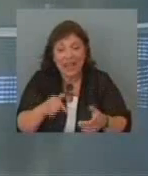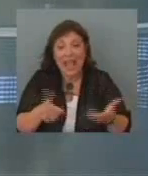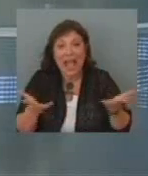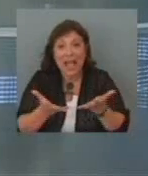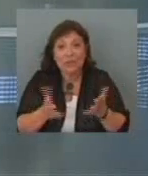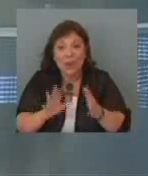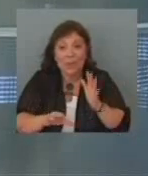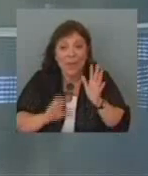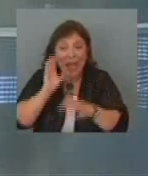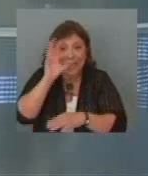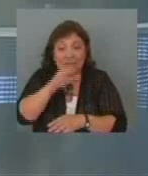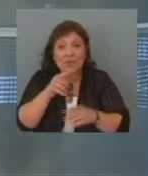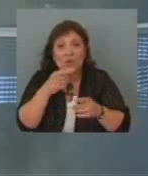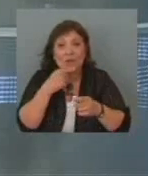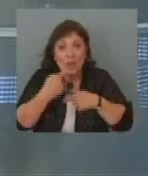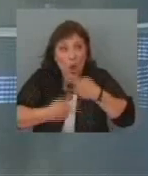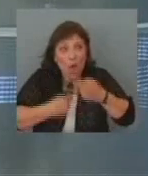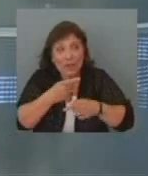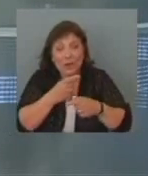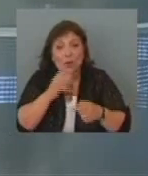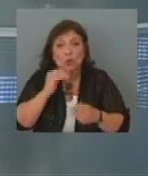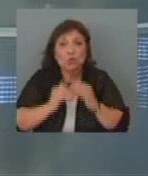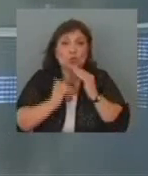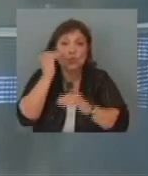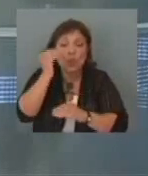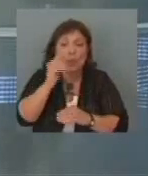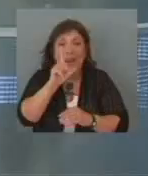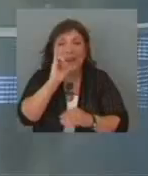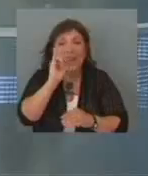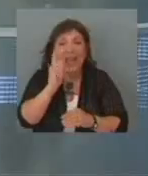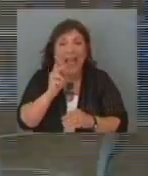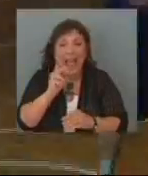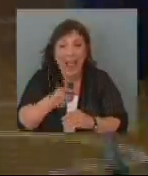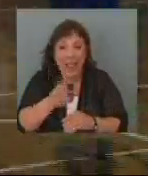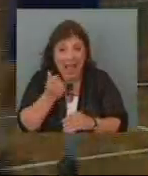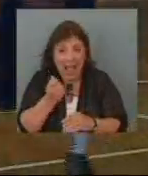el básquetbol porque se sigue jugando Superliga y reclasificatorio.